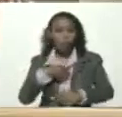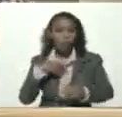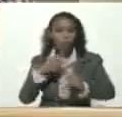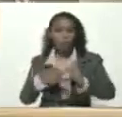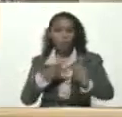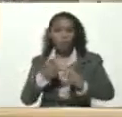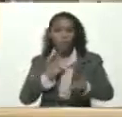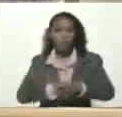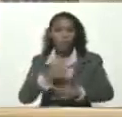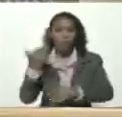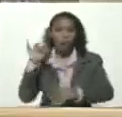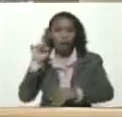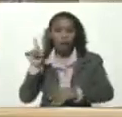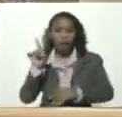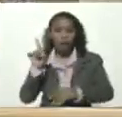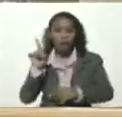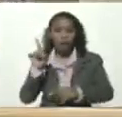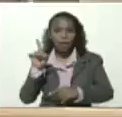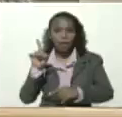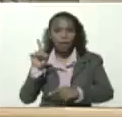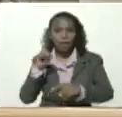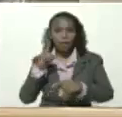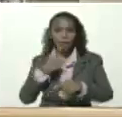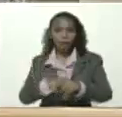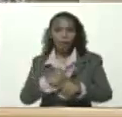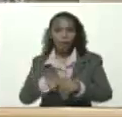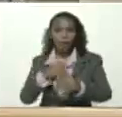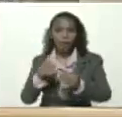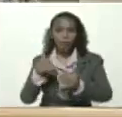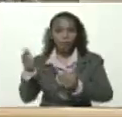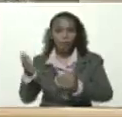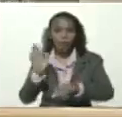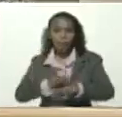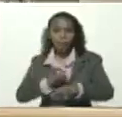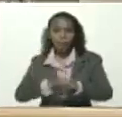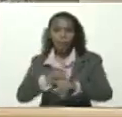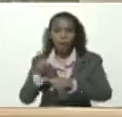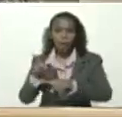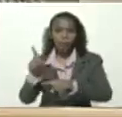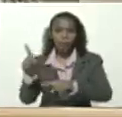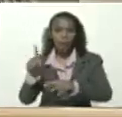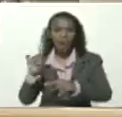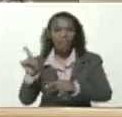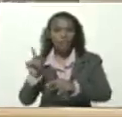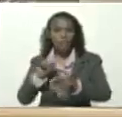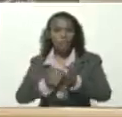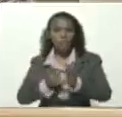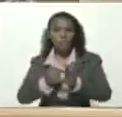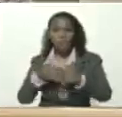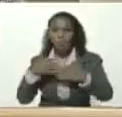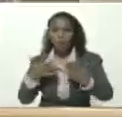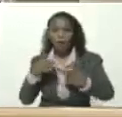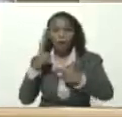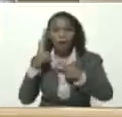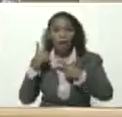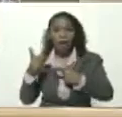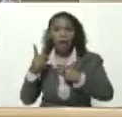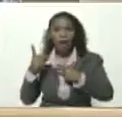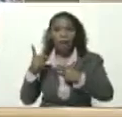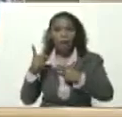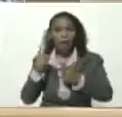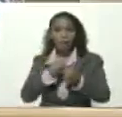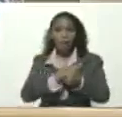porque son extemporáneas. Por lo tanto, eso significa que